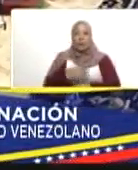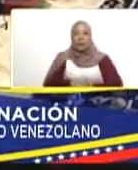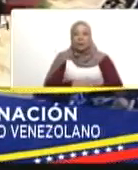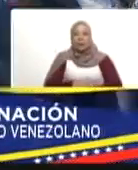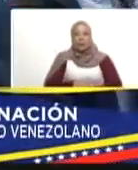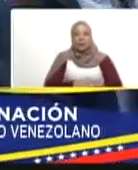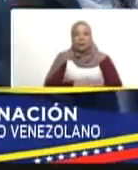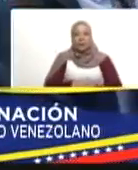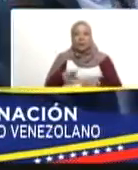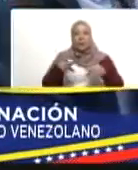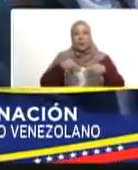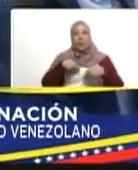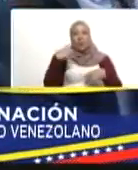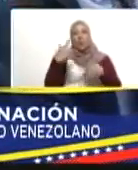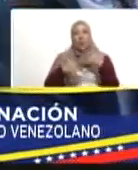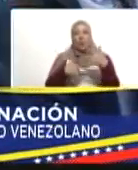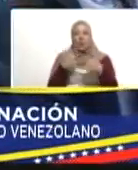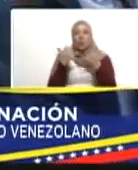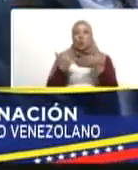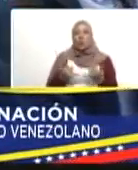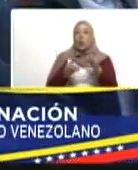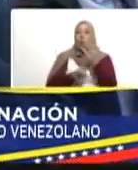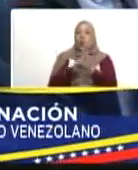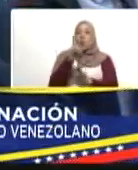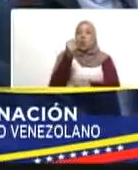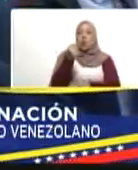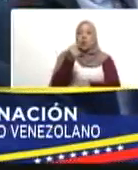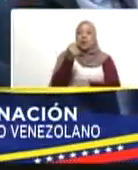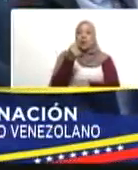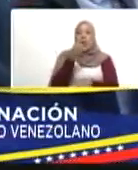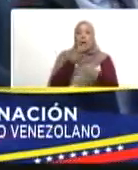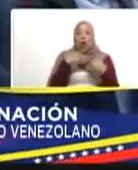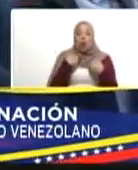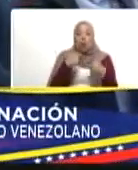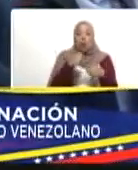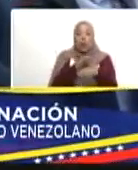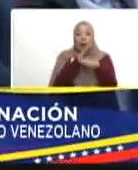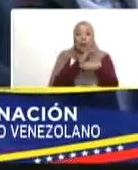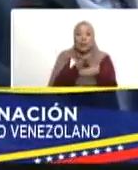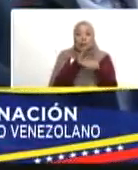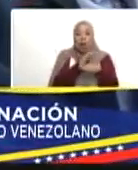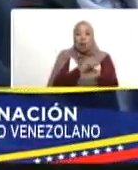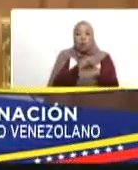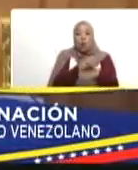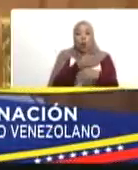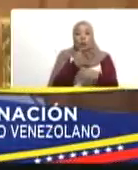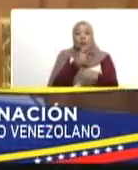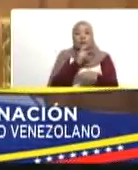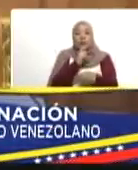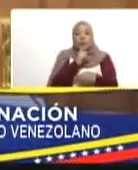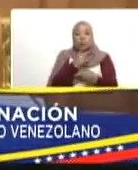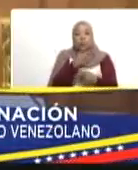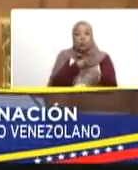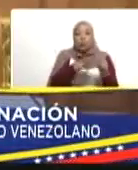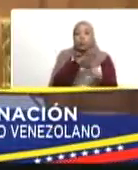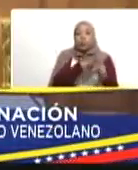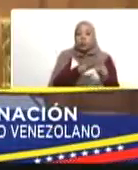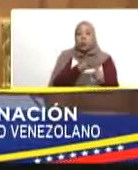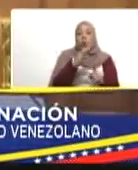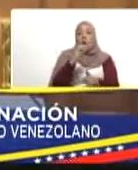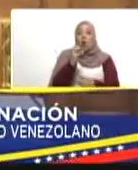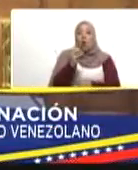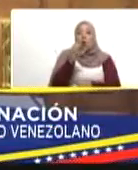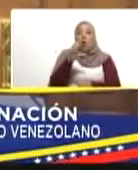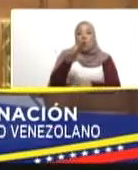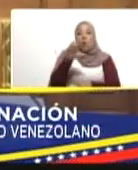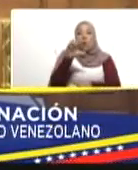recomendado para aquellos que no quieren aumentar el colesterol que redunda no solo en el consumo de carnes